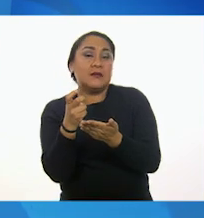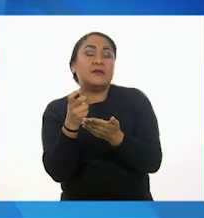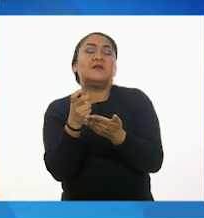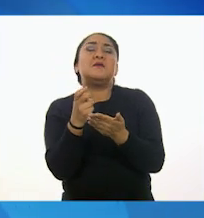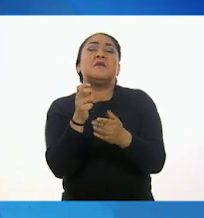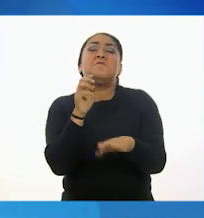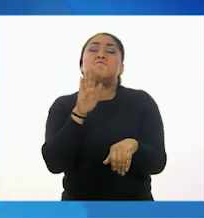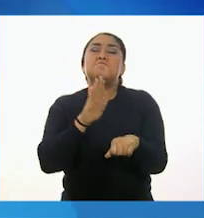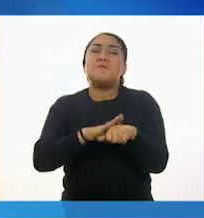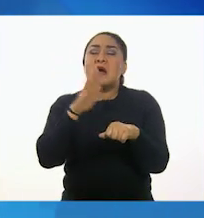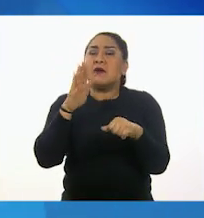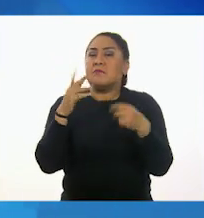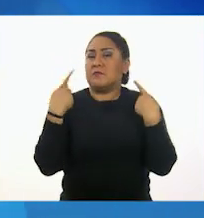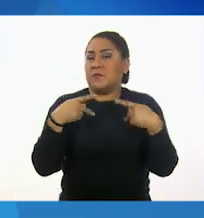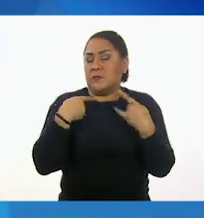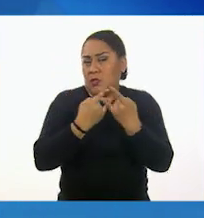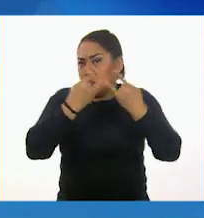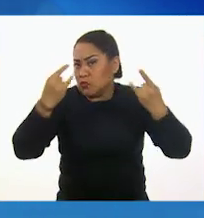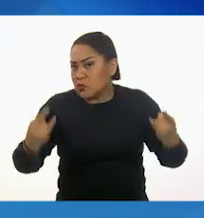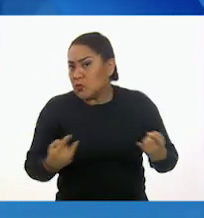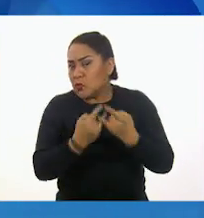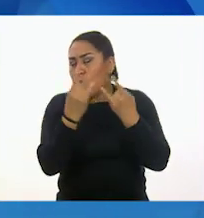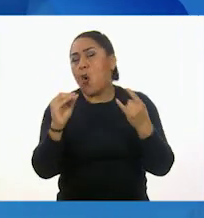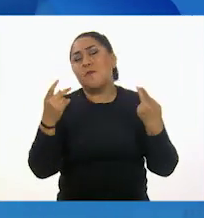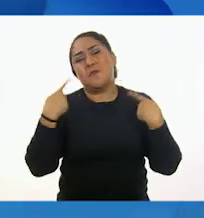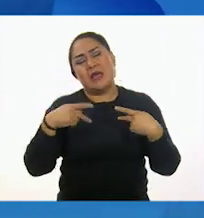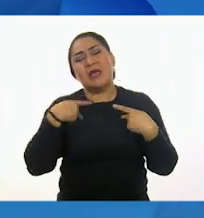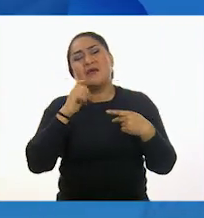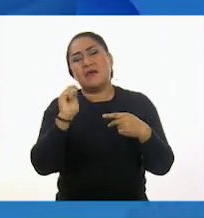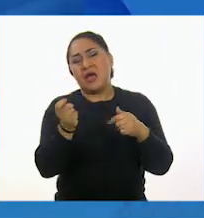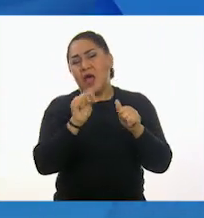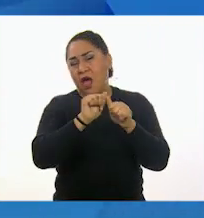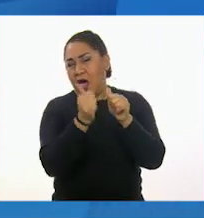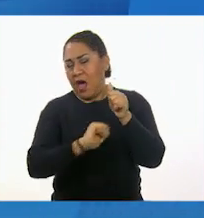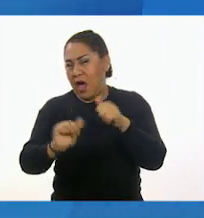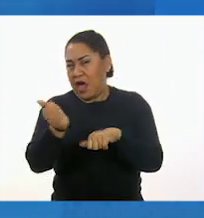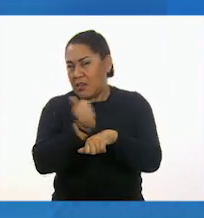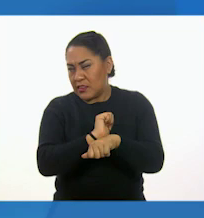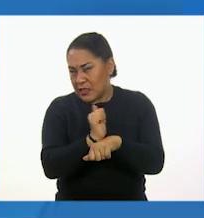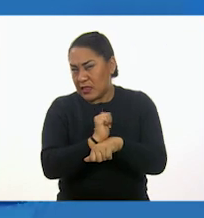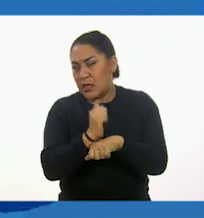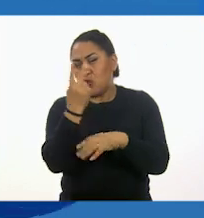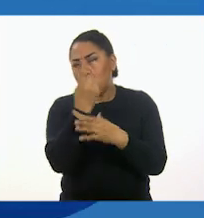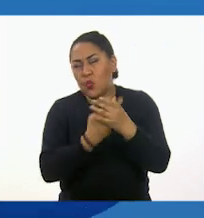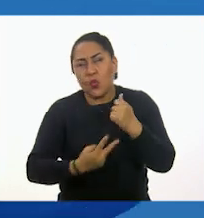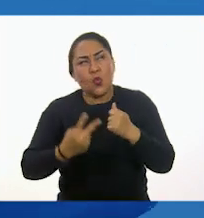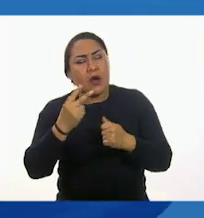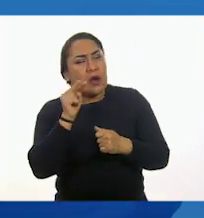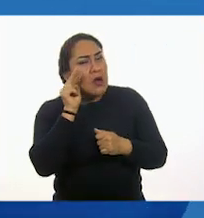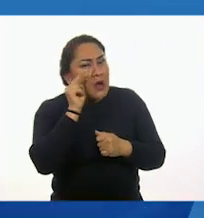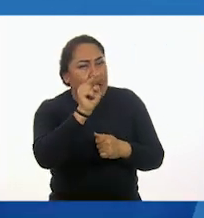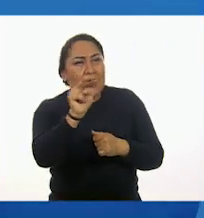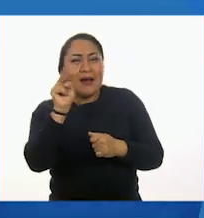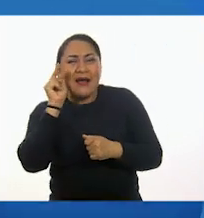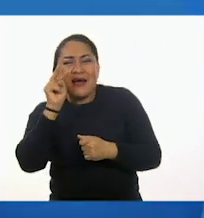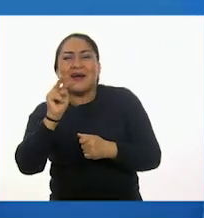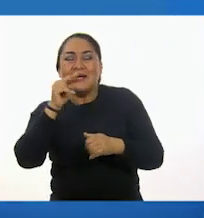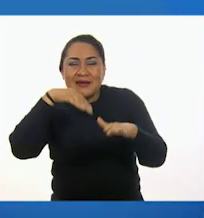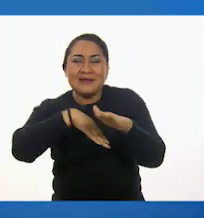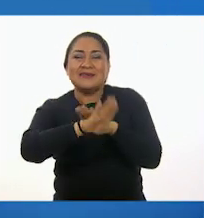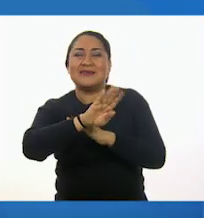el punto de vista de los historiadores y de los artistas, lo que nos va a llevar de la mano a esta aventura en el